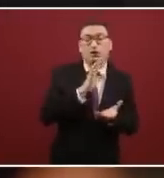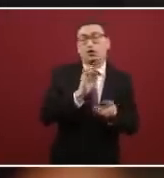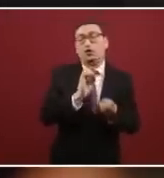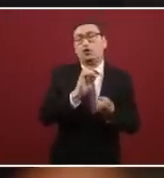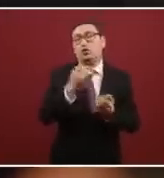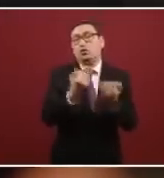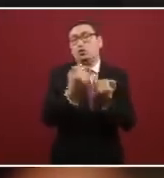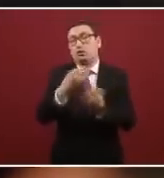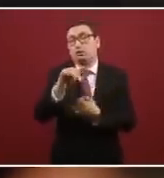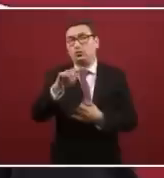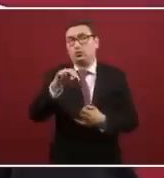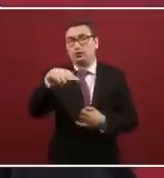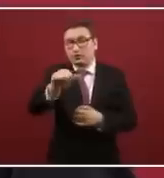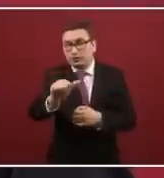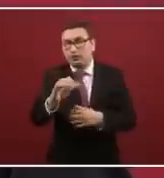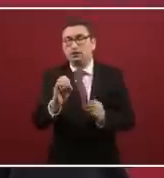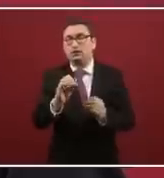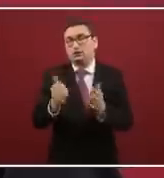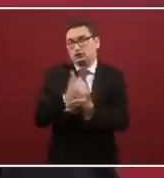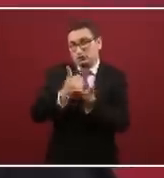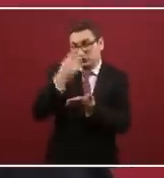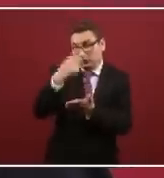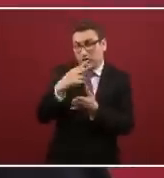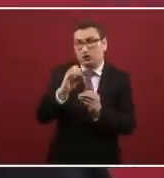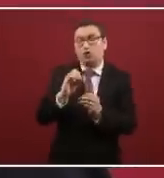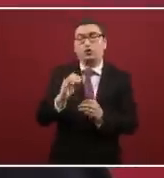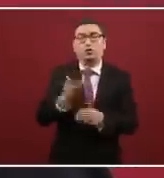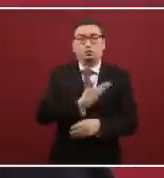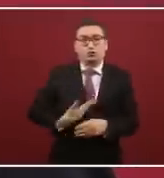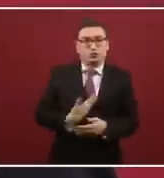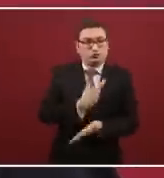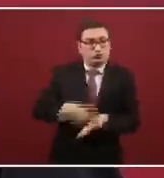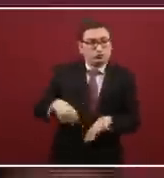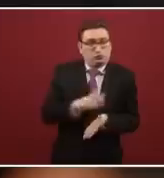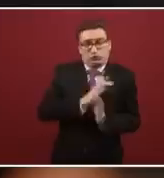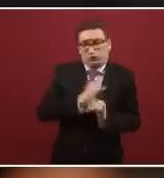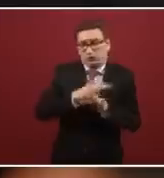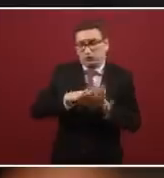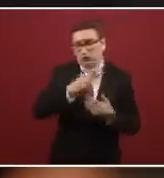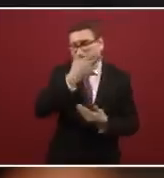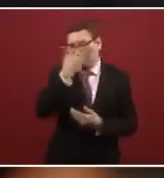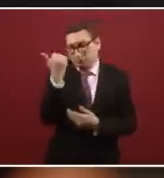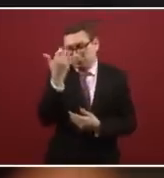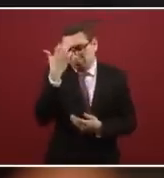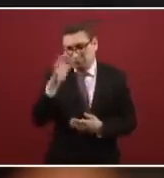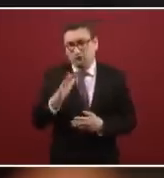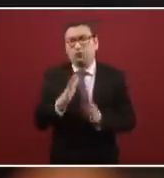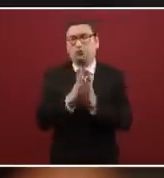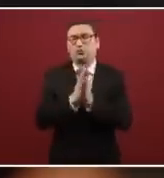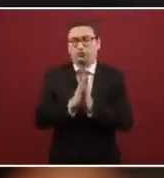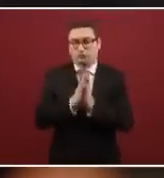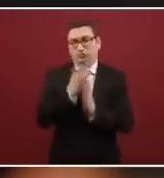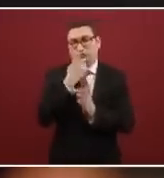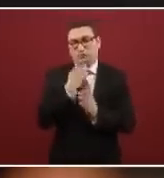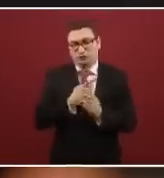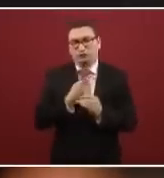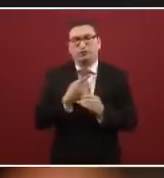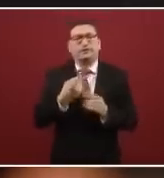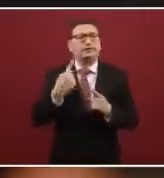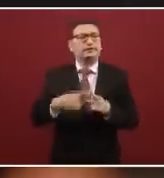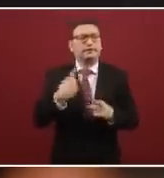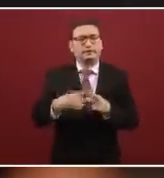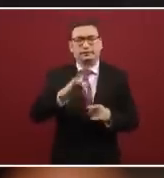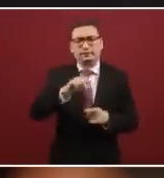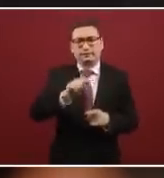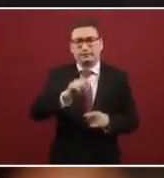de México, o si Presidencia los había adquirido, pero nos dijeron que desconocían esta información. Entonces, si nos puede decir a quién pertenecen los